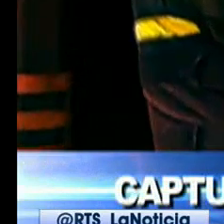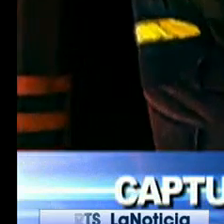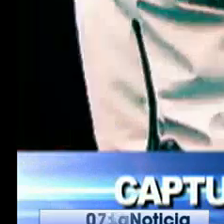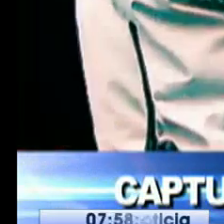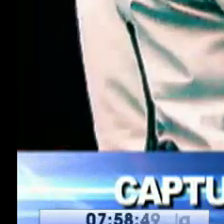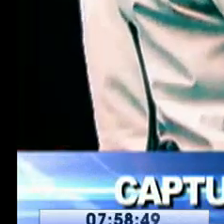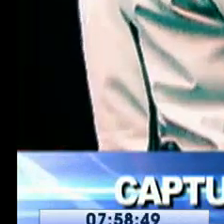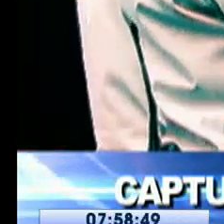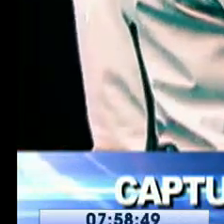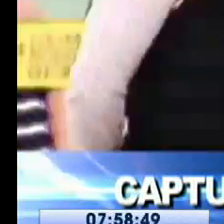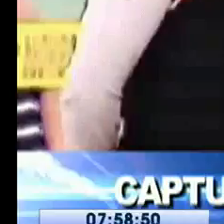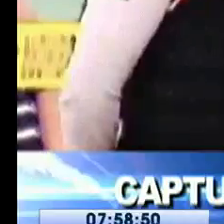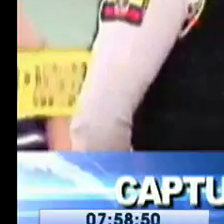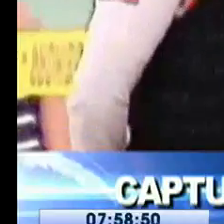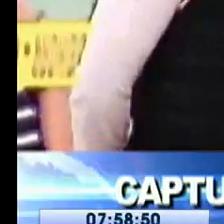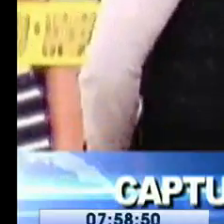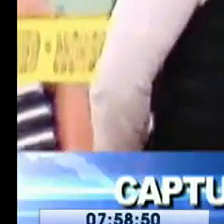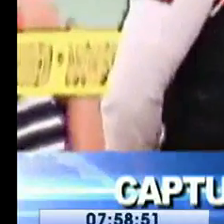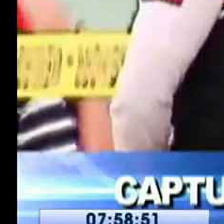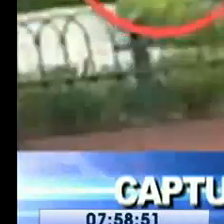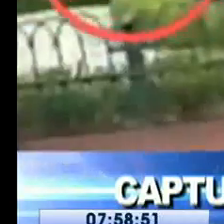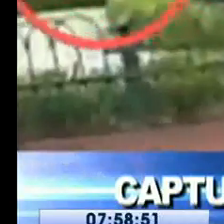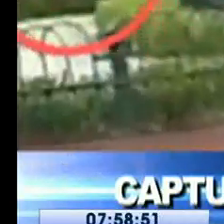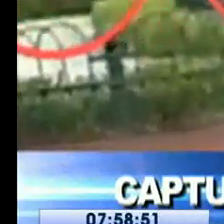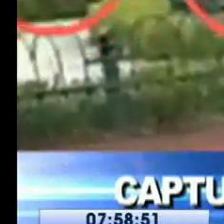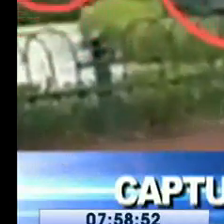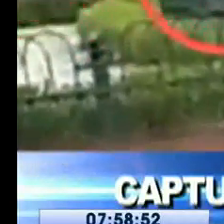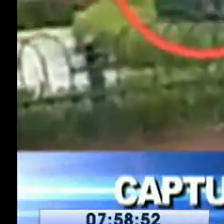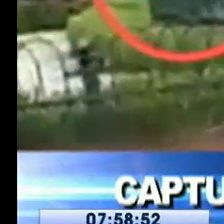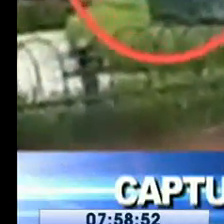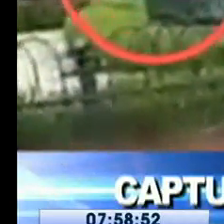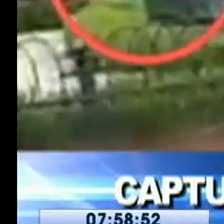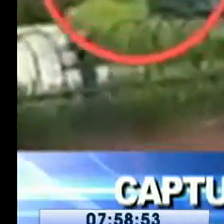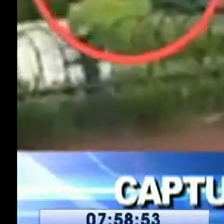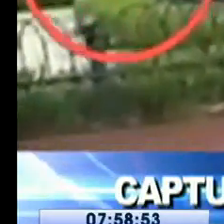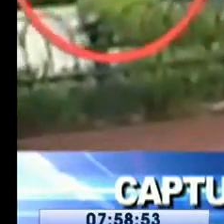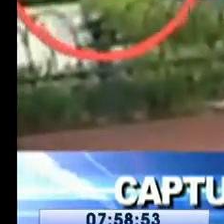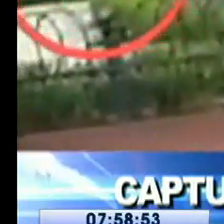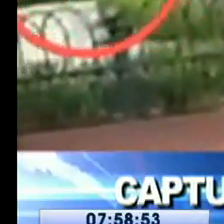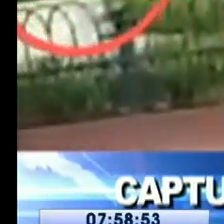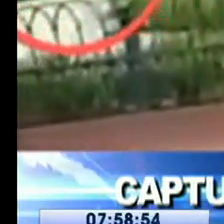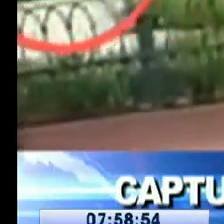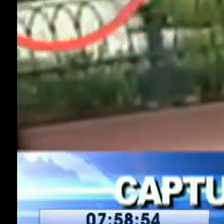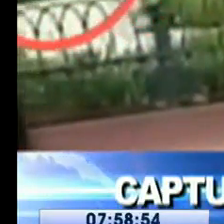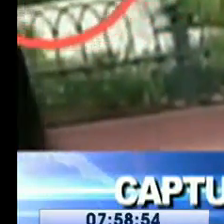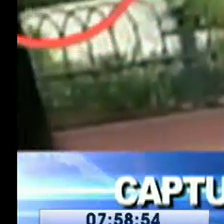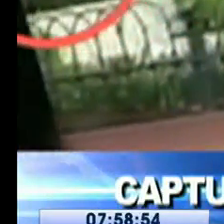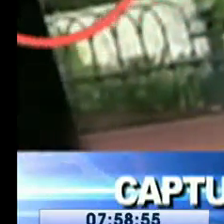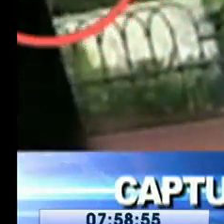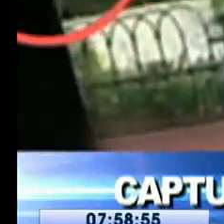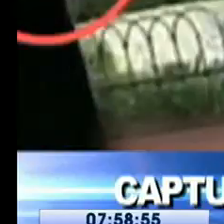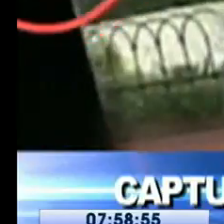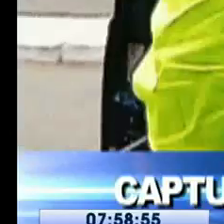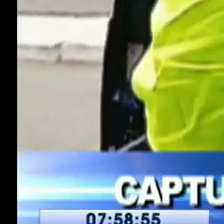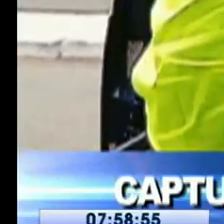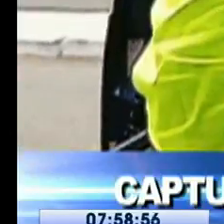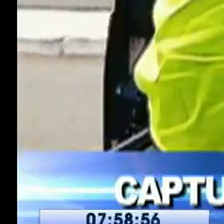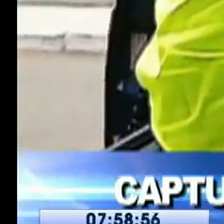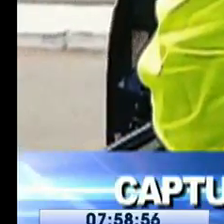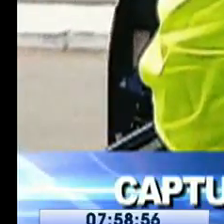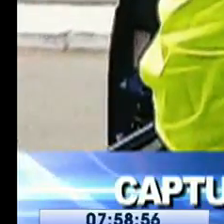capturó a varios sospechosos del asalto a un blindado. Los sospechosos habrían participado en otros